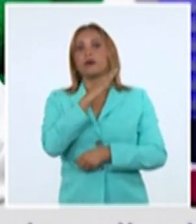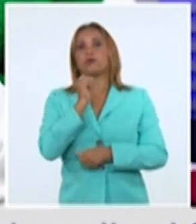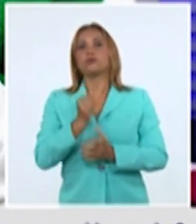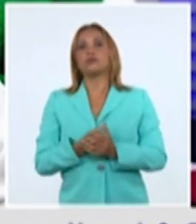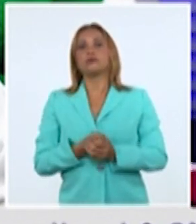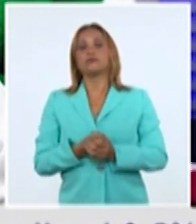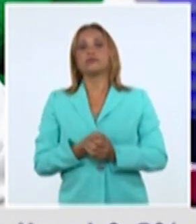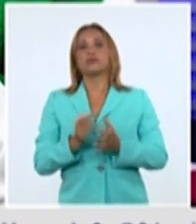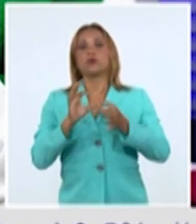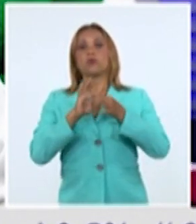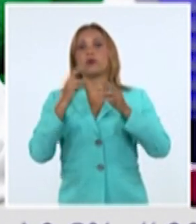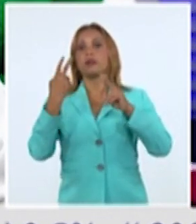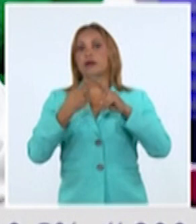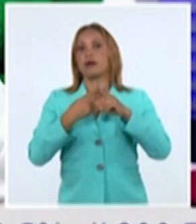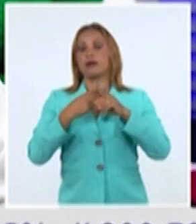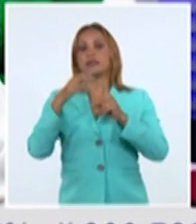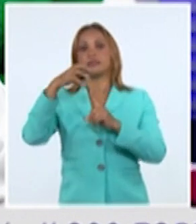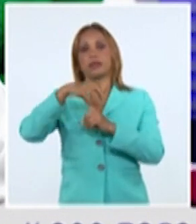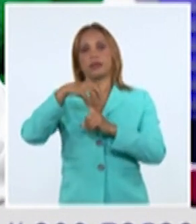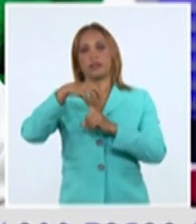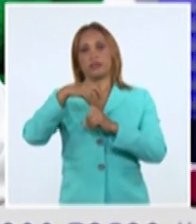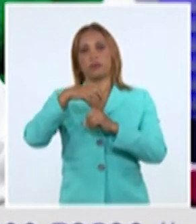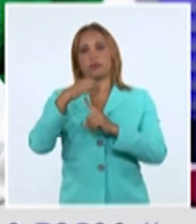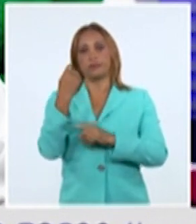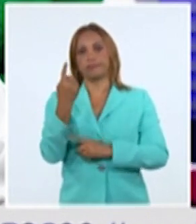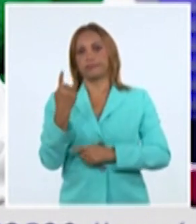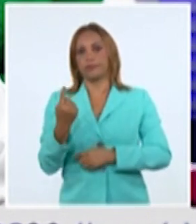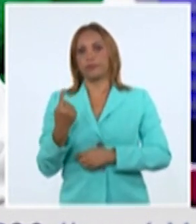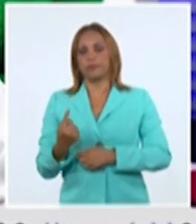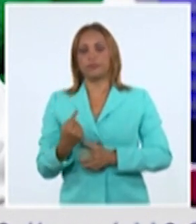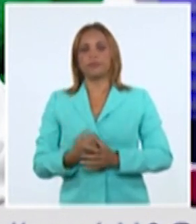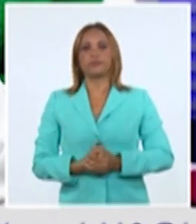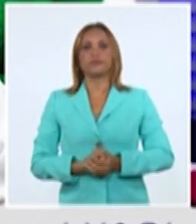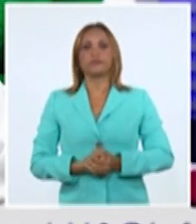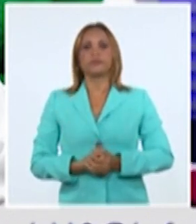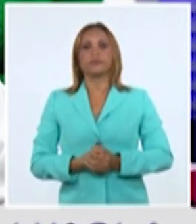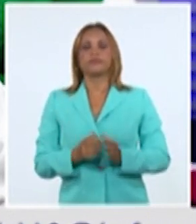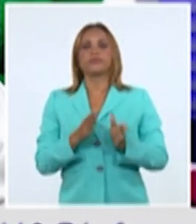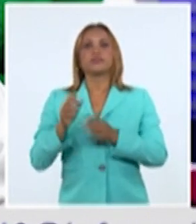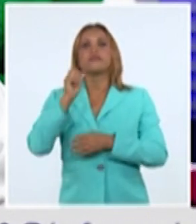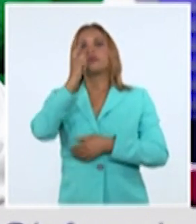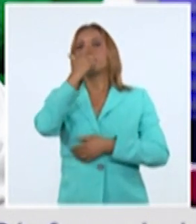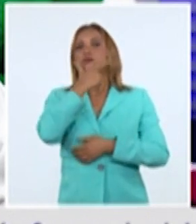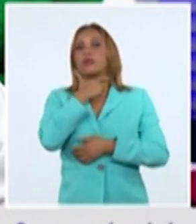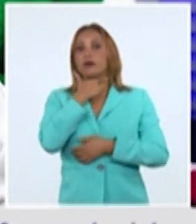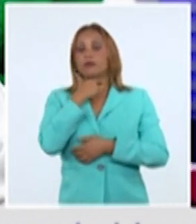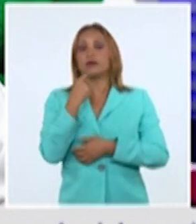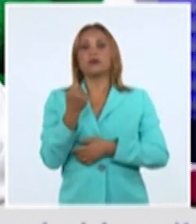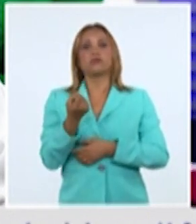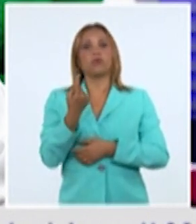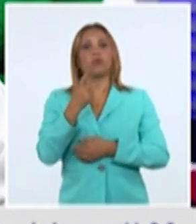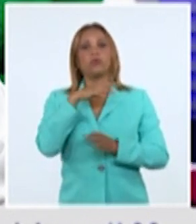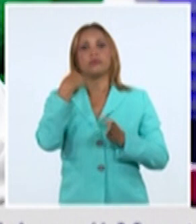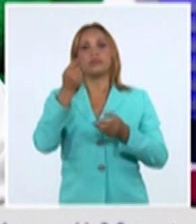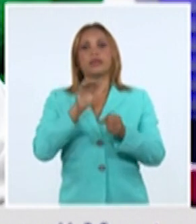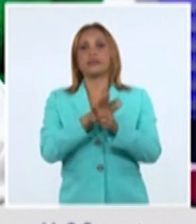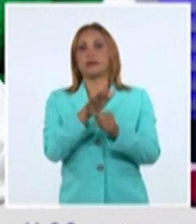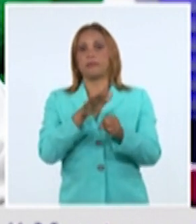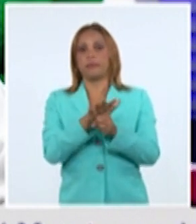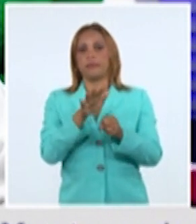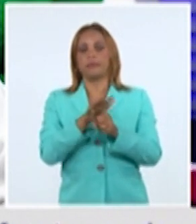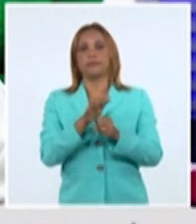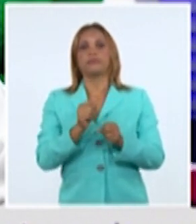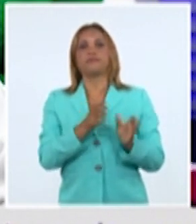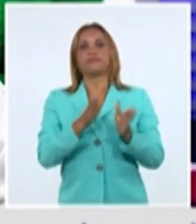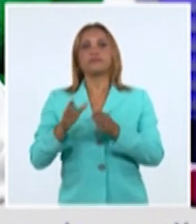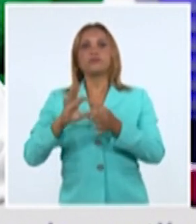Guanajay y San Cristóbal, uno de cada uno. En Ciego Ávila el fallecido que informamos es de Chambas. En